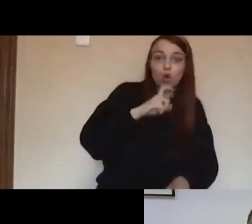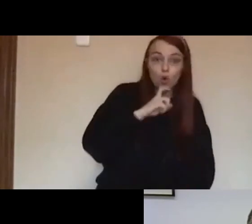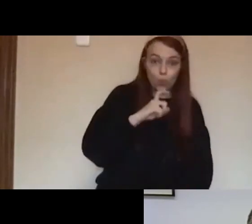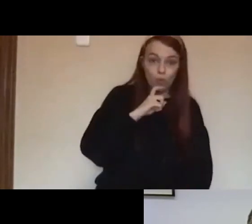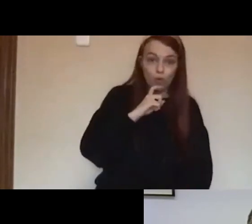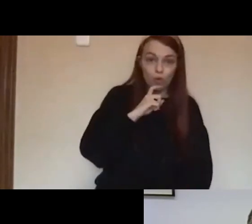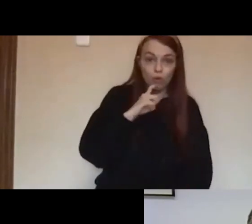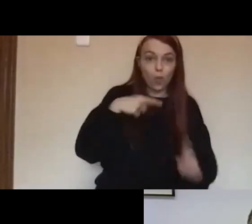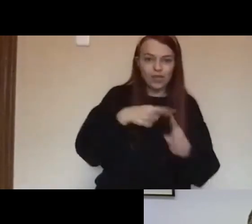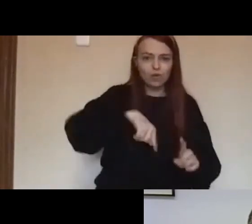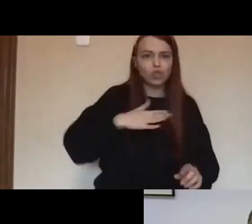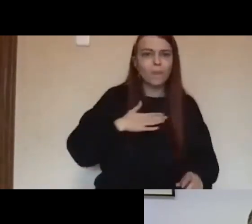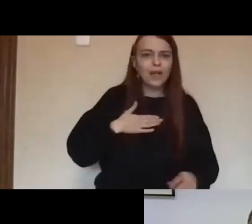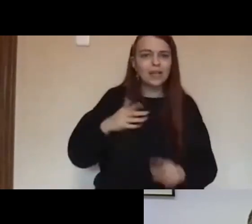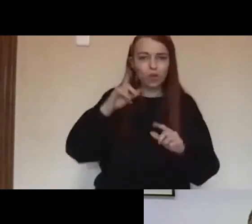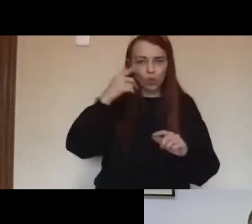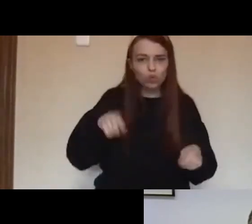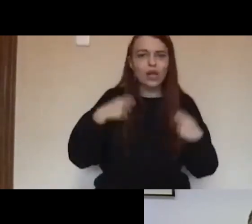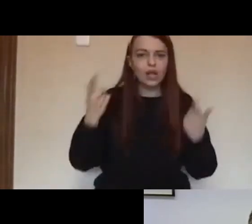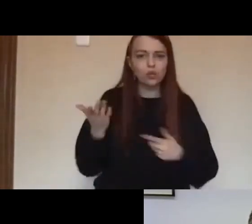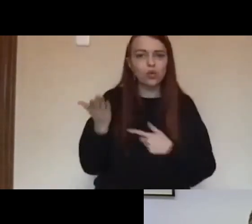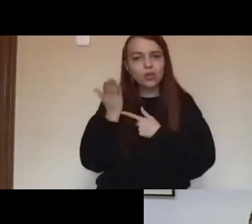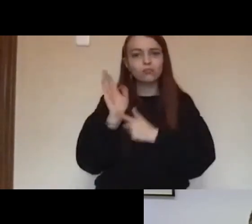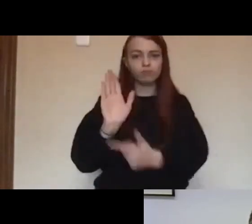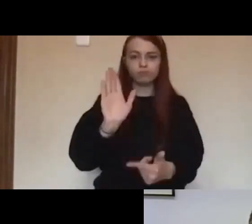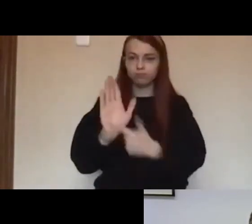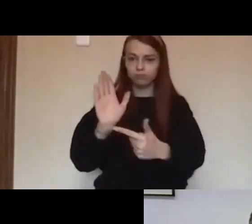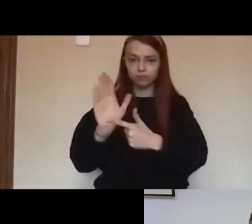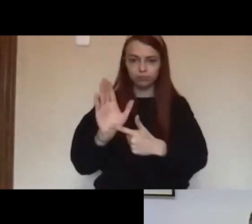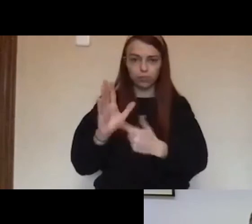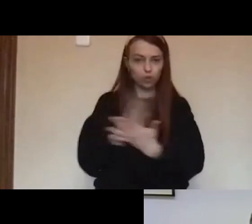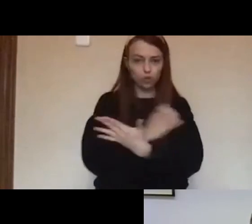mostrar nuestro patrimonio cultural y natural en toda su dimensión?